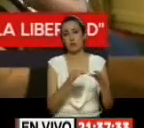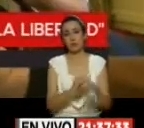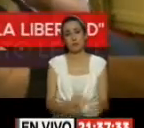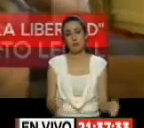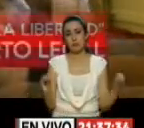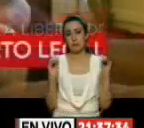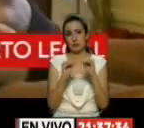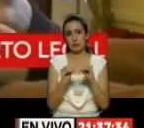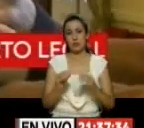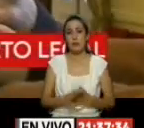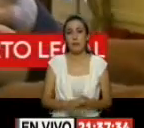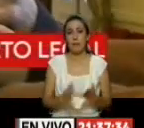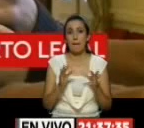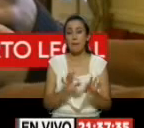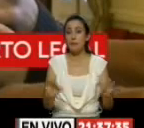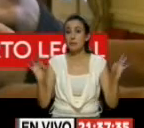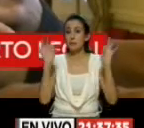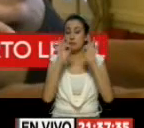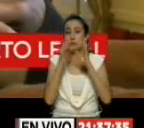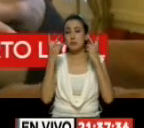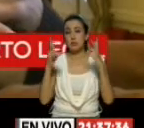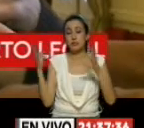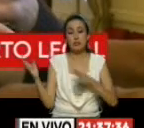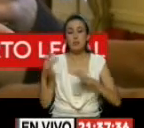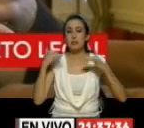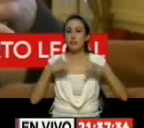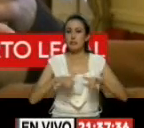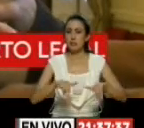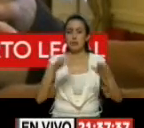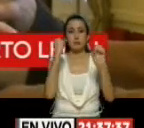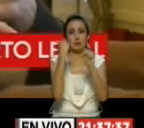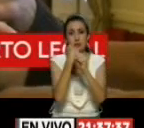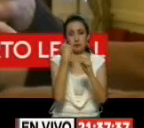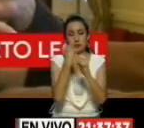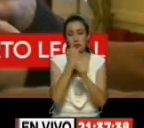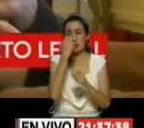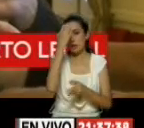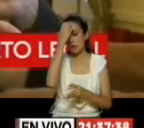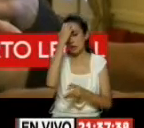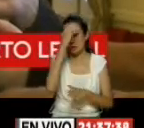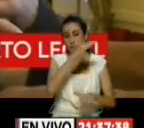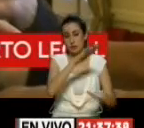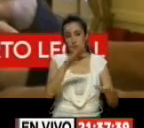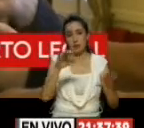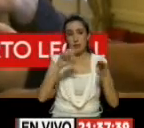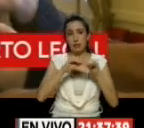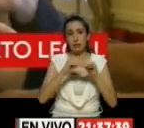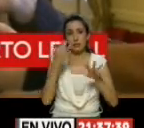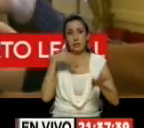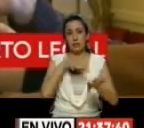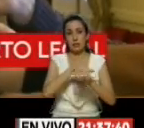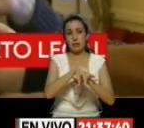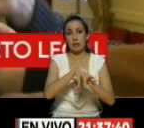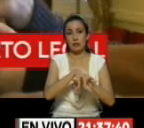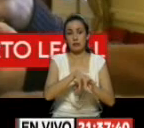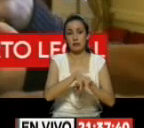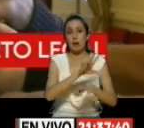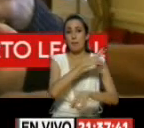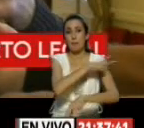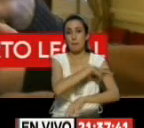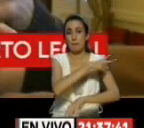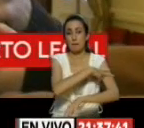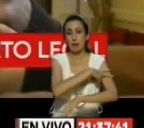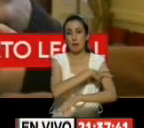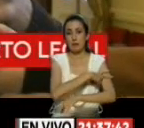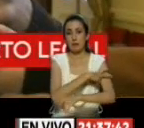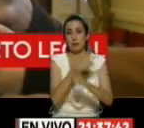pacífica posible. Por eso es muy importante que sigamos trabajando en la educación integral de los docentes, que incluya